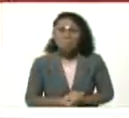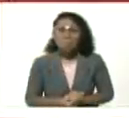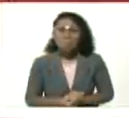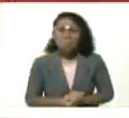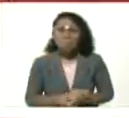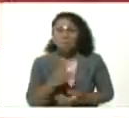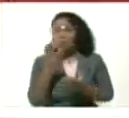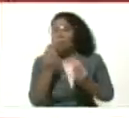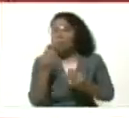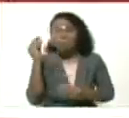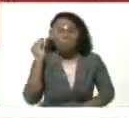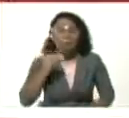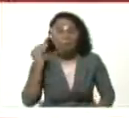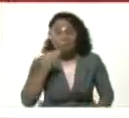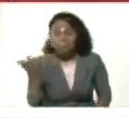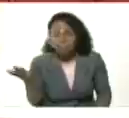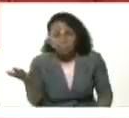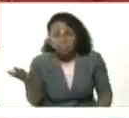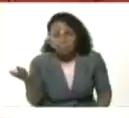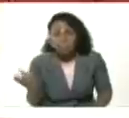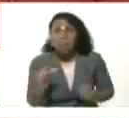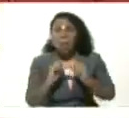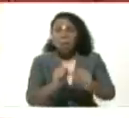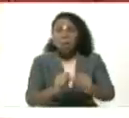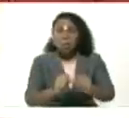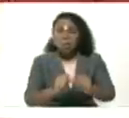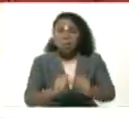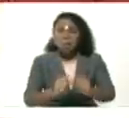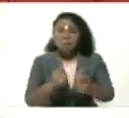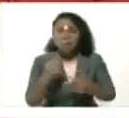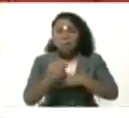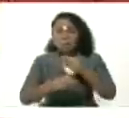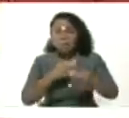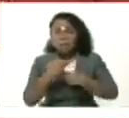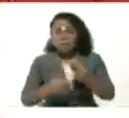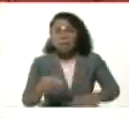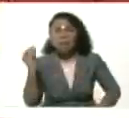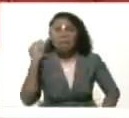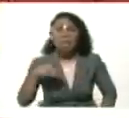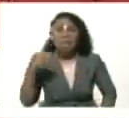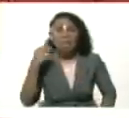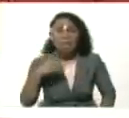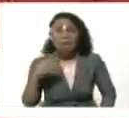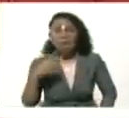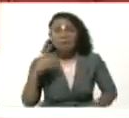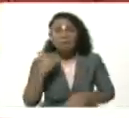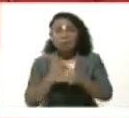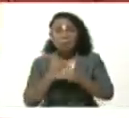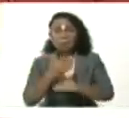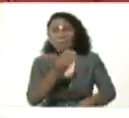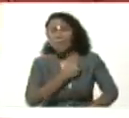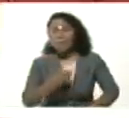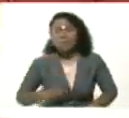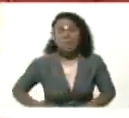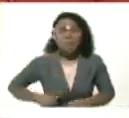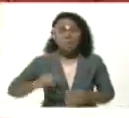Muy ridículos. Que sigan todavía manteniendo la ridiculez de que hay un presidente